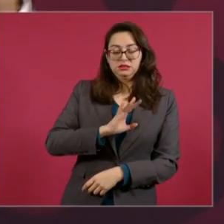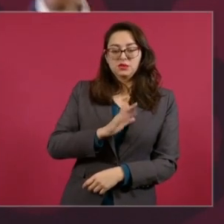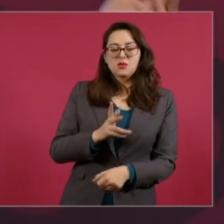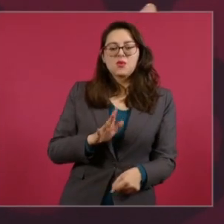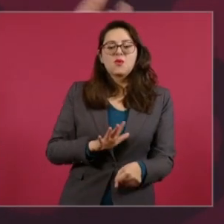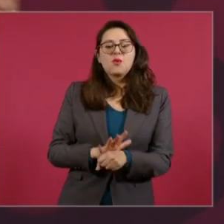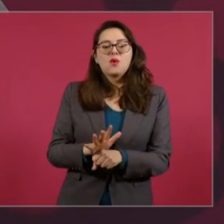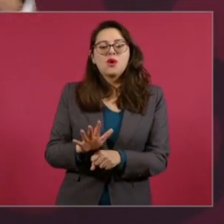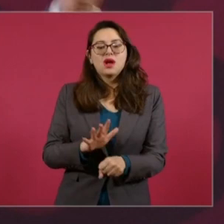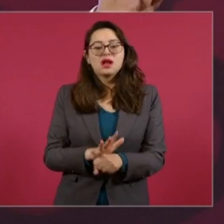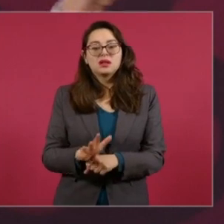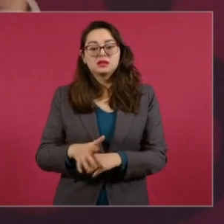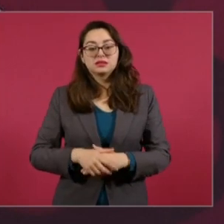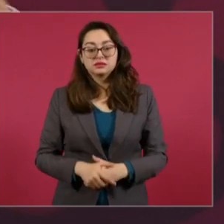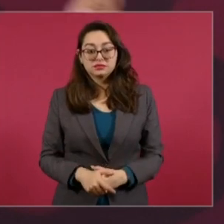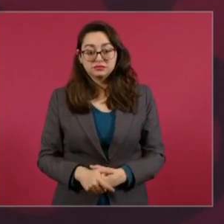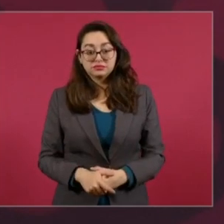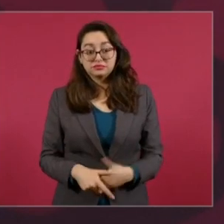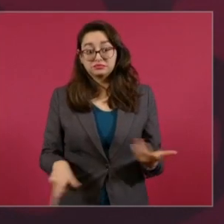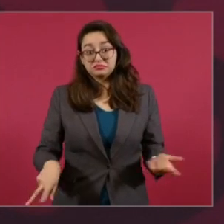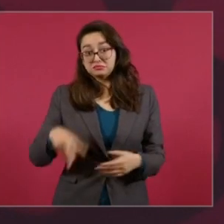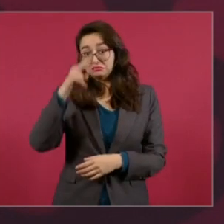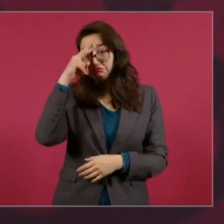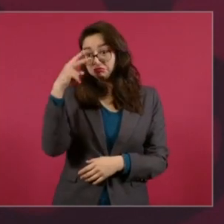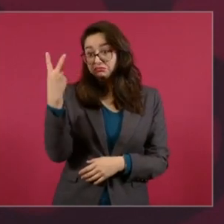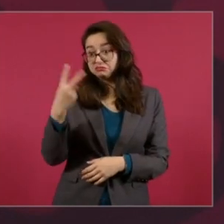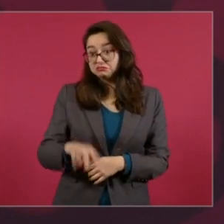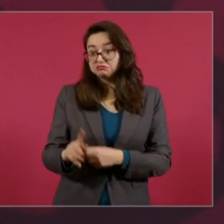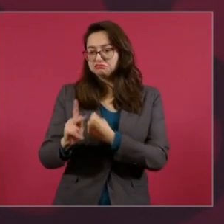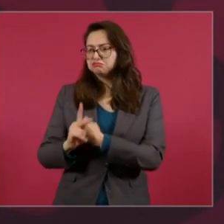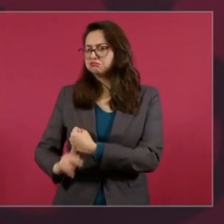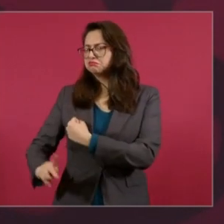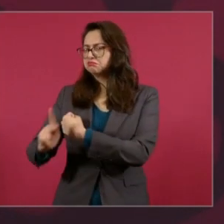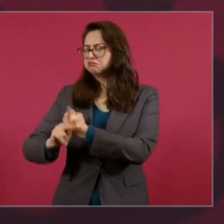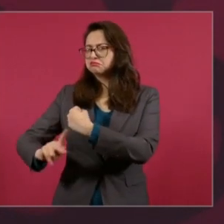México tiene relaciones de amistad con todos los pueblos.